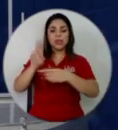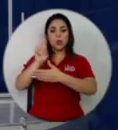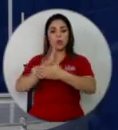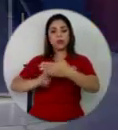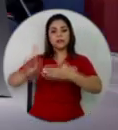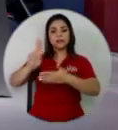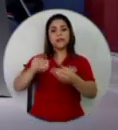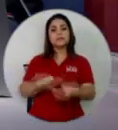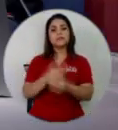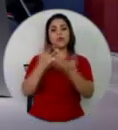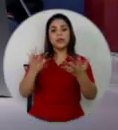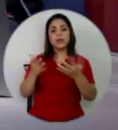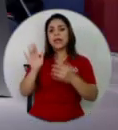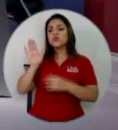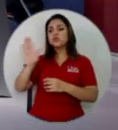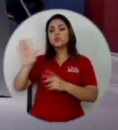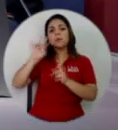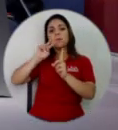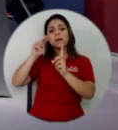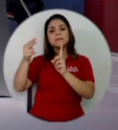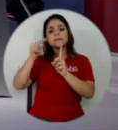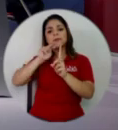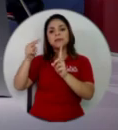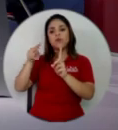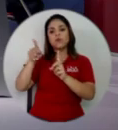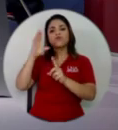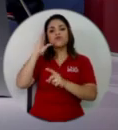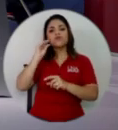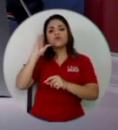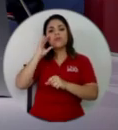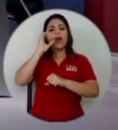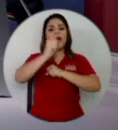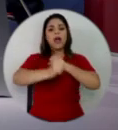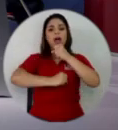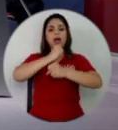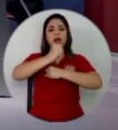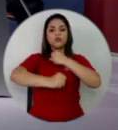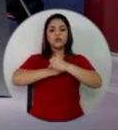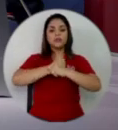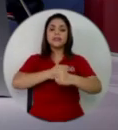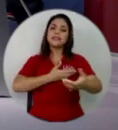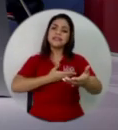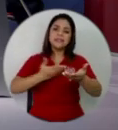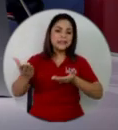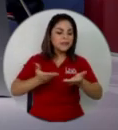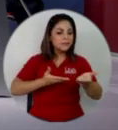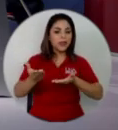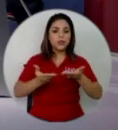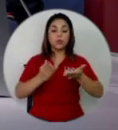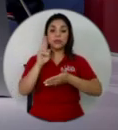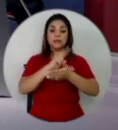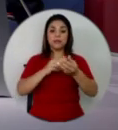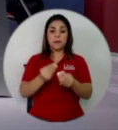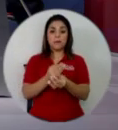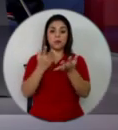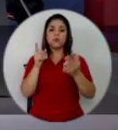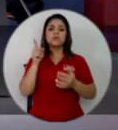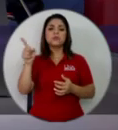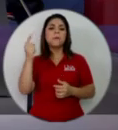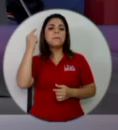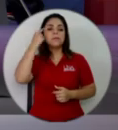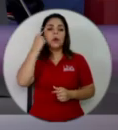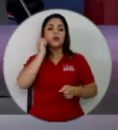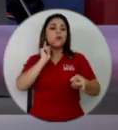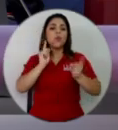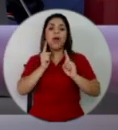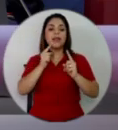Sí. Desde su perspectiva, con base en la experiencia de tantos años de servir al país a través de una universidad pública, don Rodrigo, ¿cuáles considera usted que son